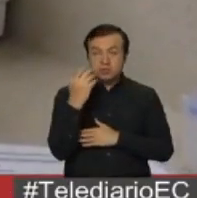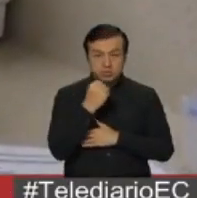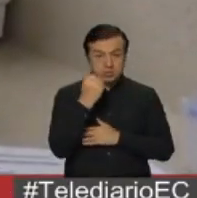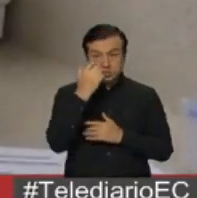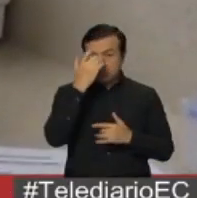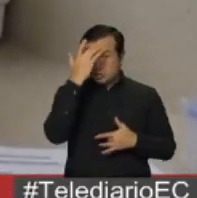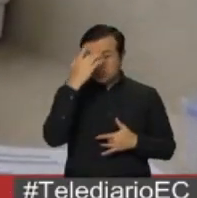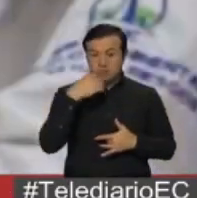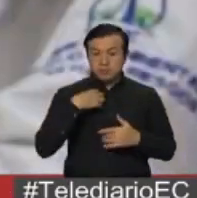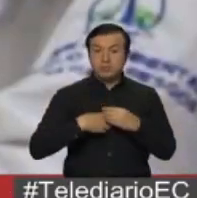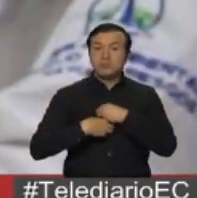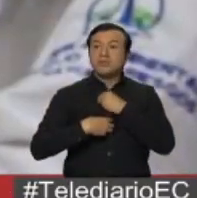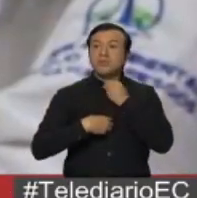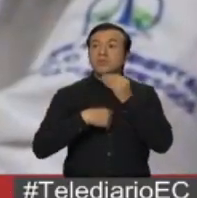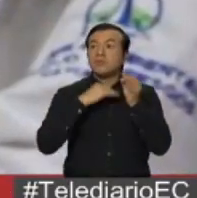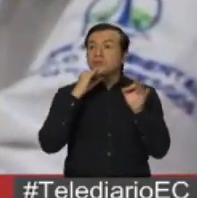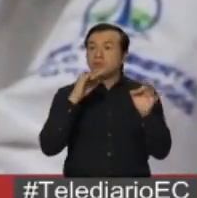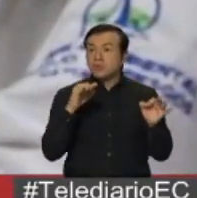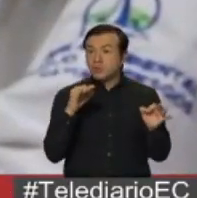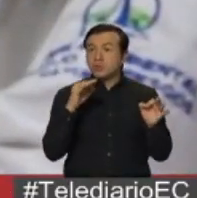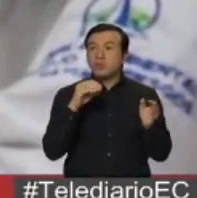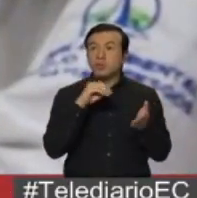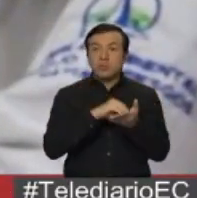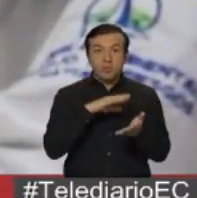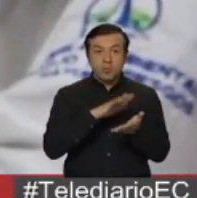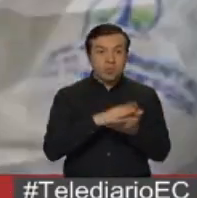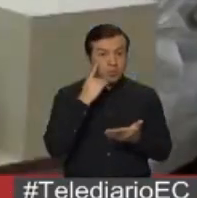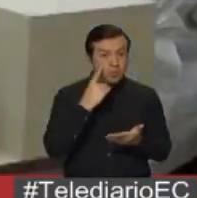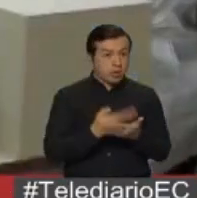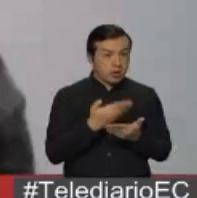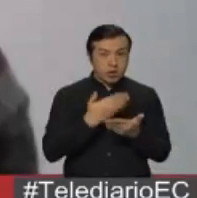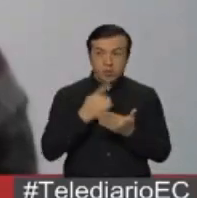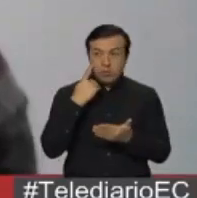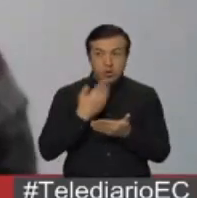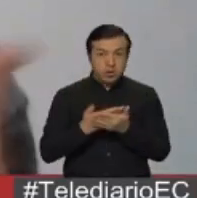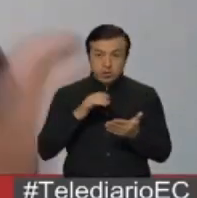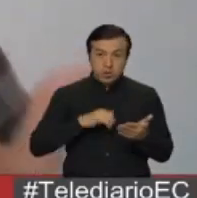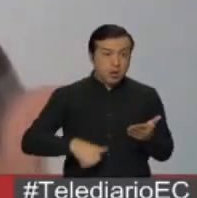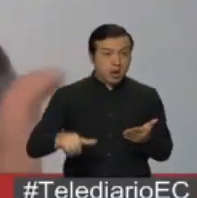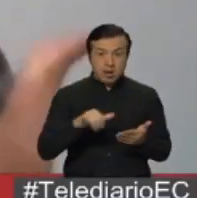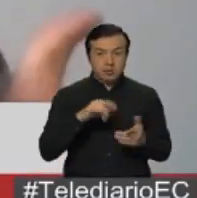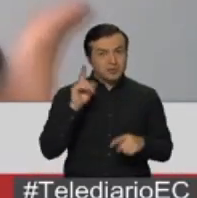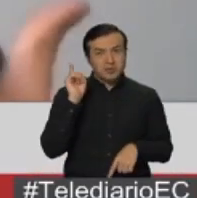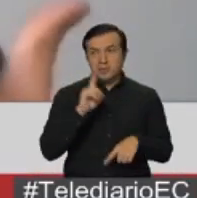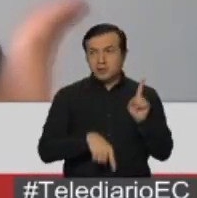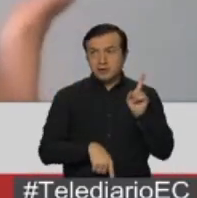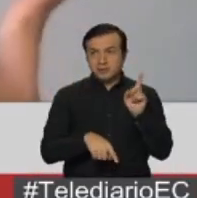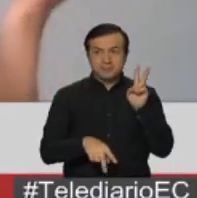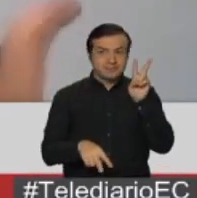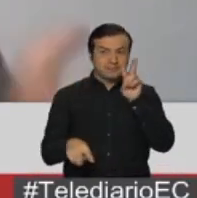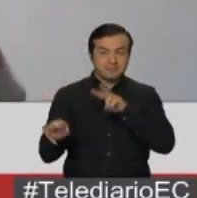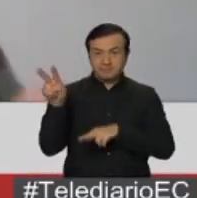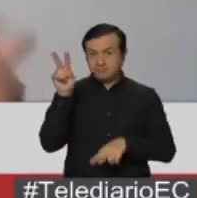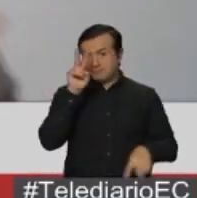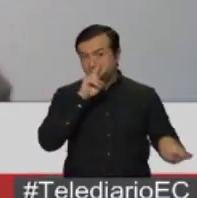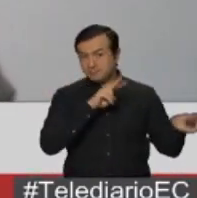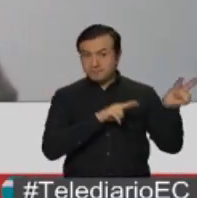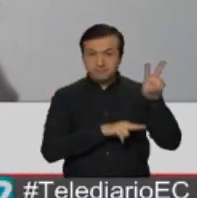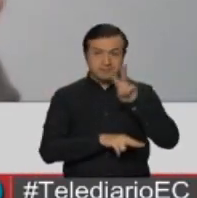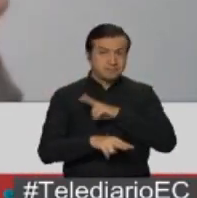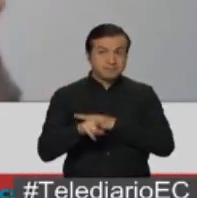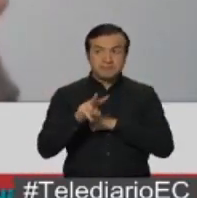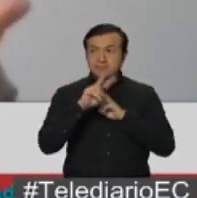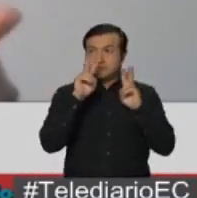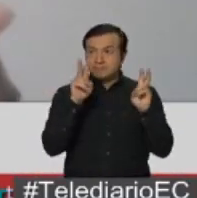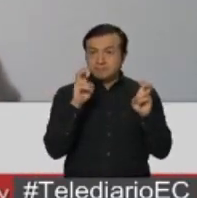del virus se usa en países donde no es posible aplicar pruebas a toda la población lo que podríamos ver de manera indirecta en base a